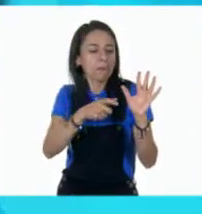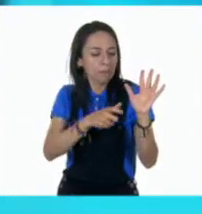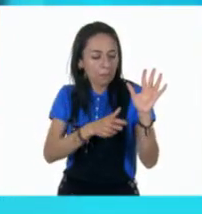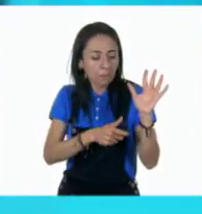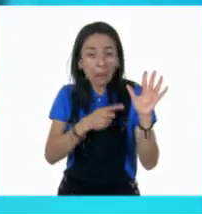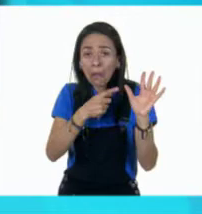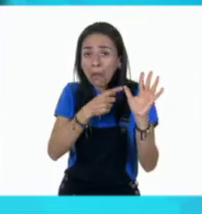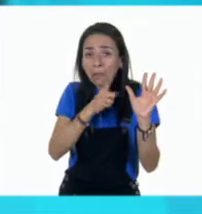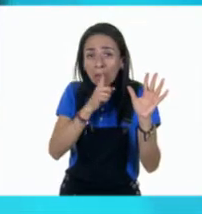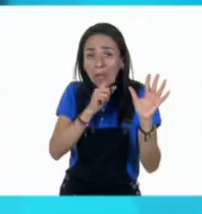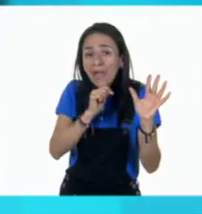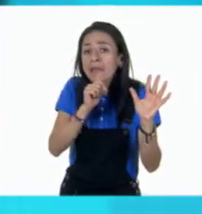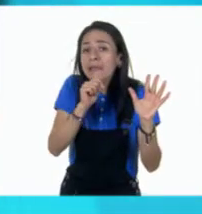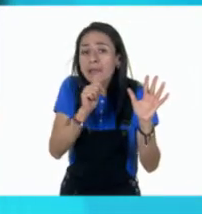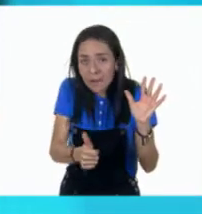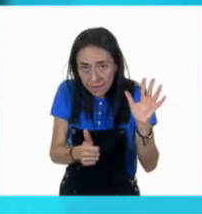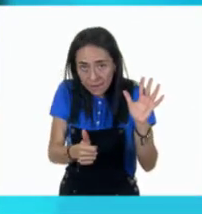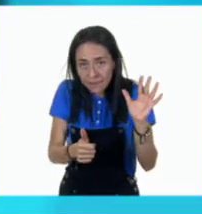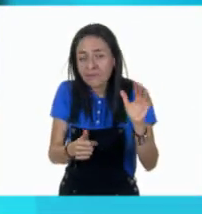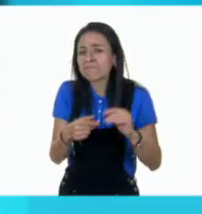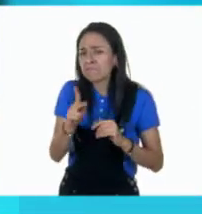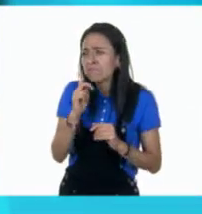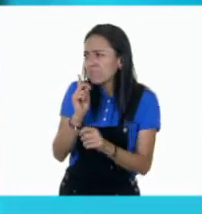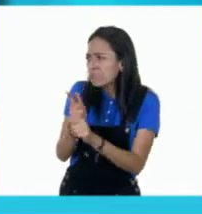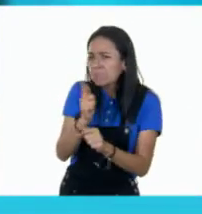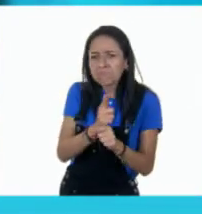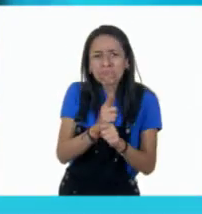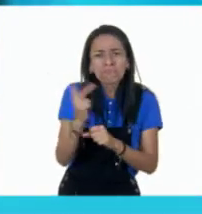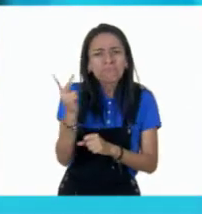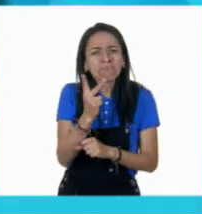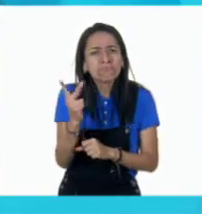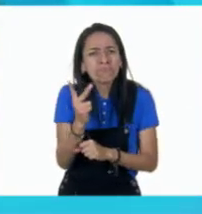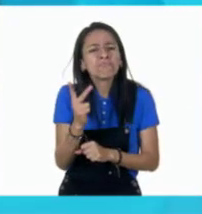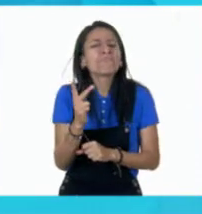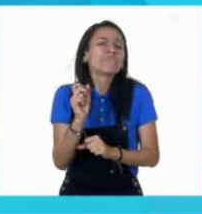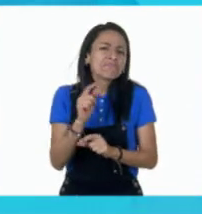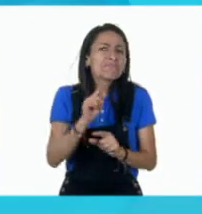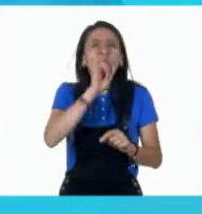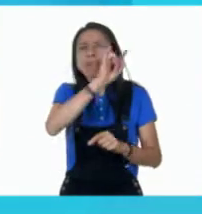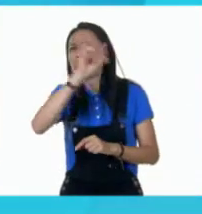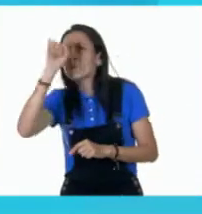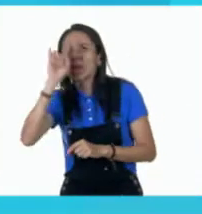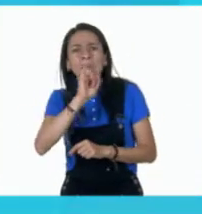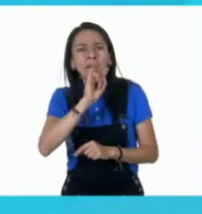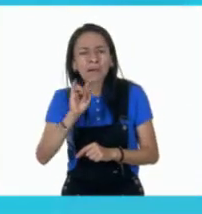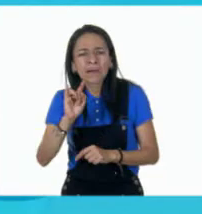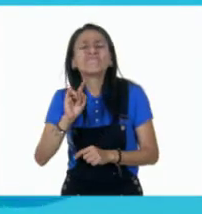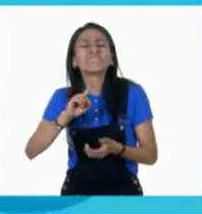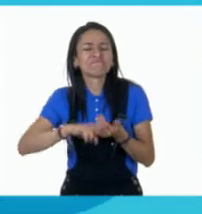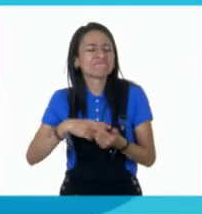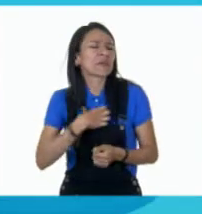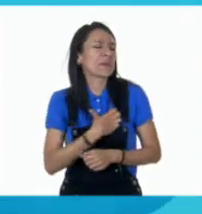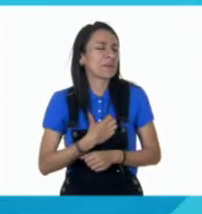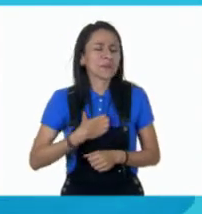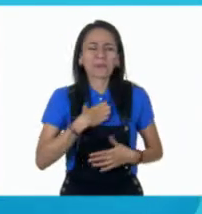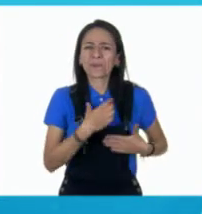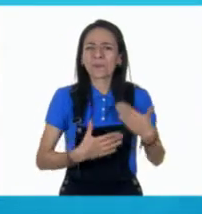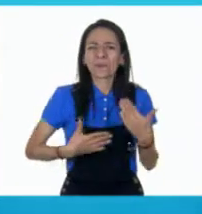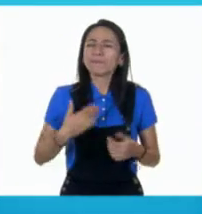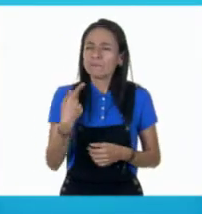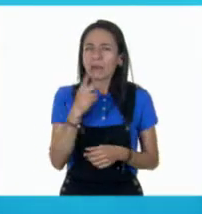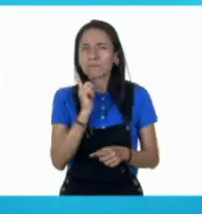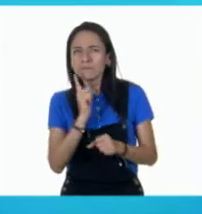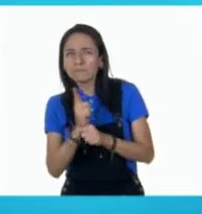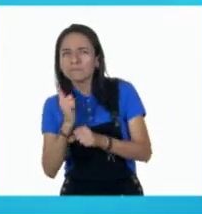hojas. Y están muy, muy alegres, eso sí, en todas las imágenes. Pero sí, tanto cambia la